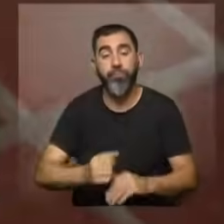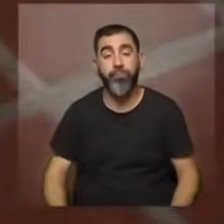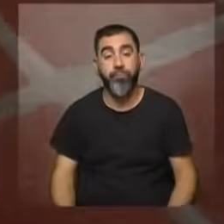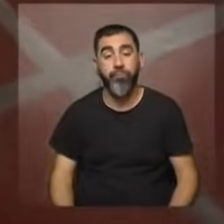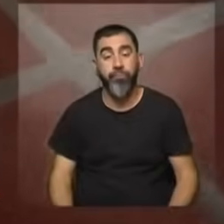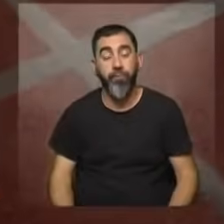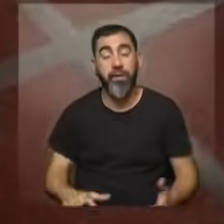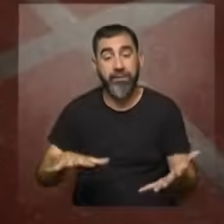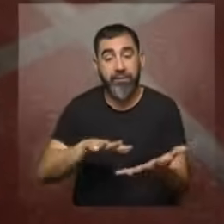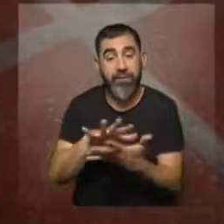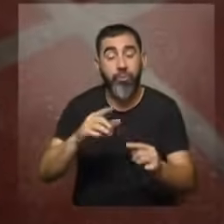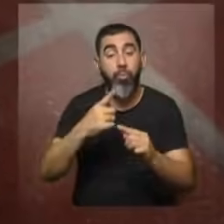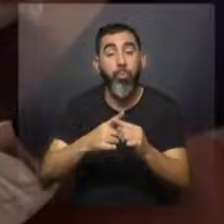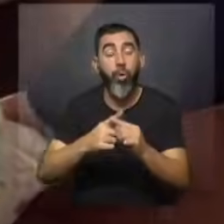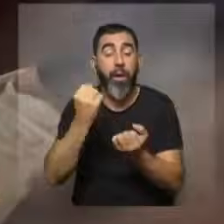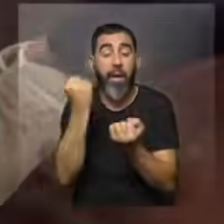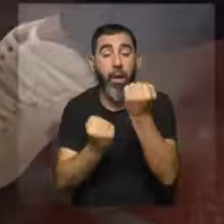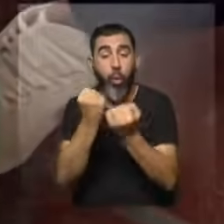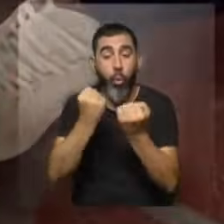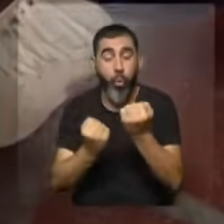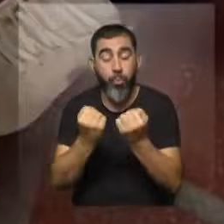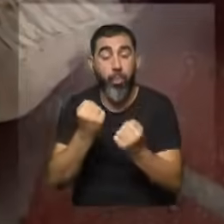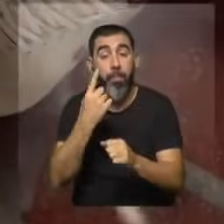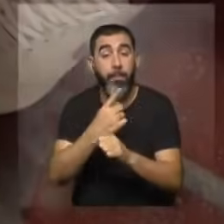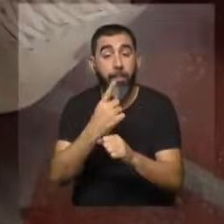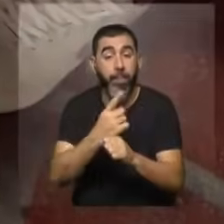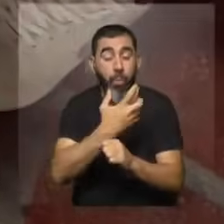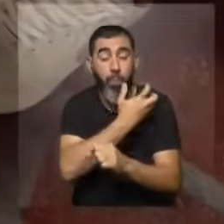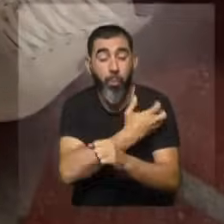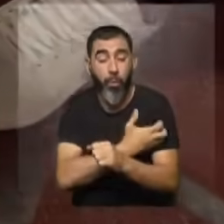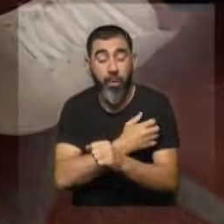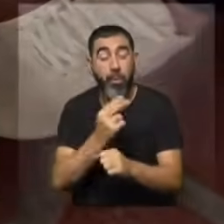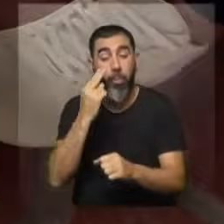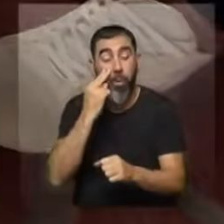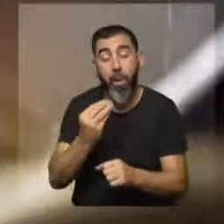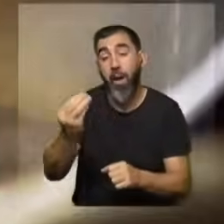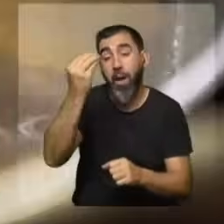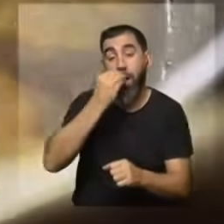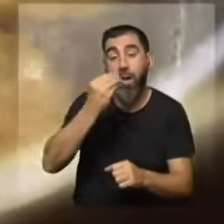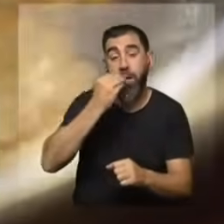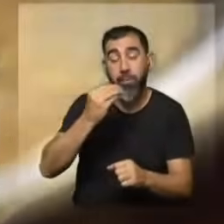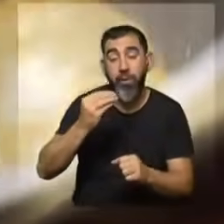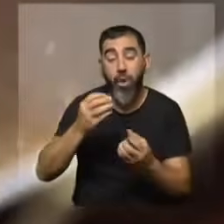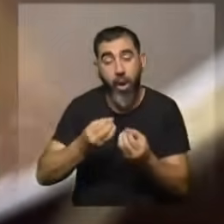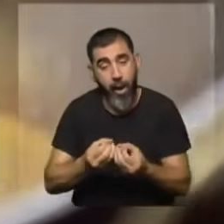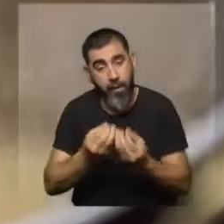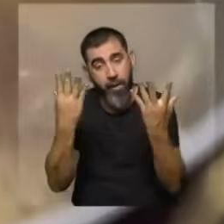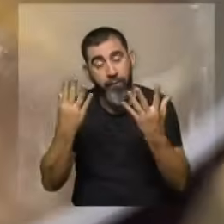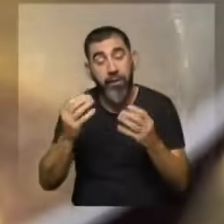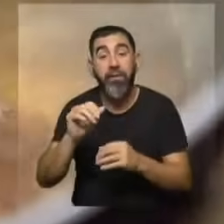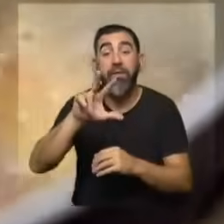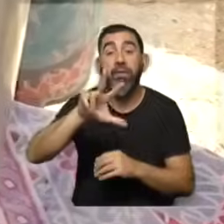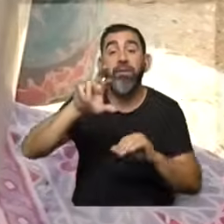analiza la situación por nivel socioeconómico en el primer Prim quintil la inseguridad alimentaria moderada o grave crece a